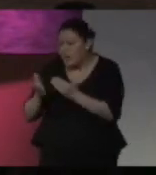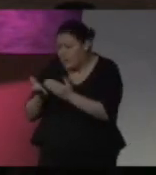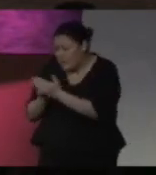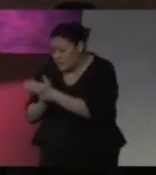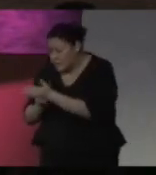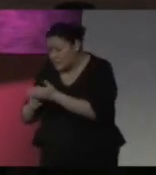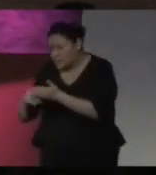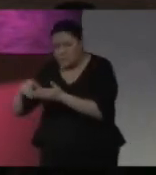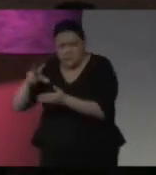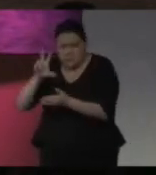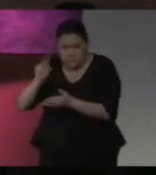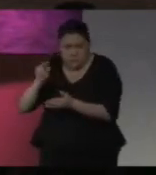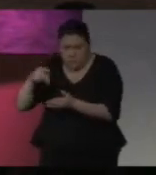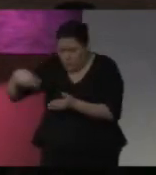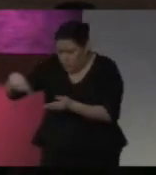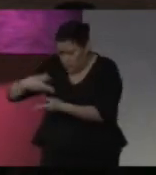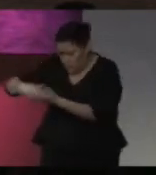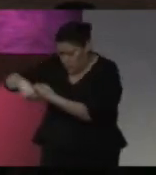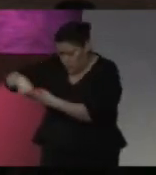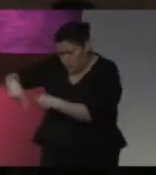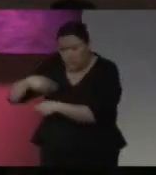libre autodeterminación.